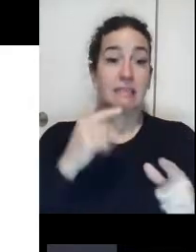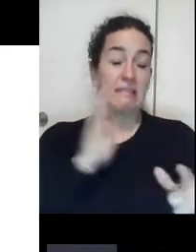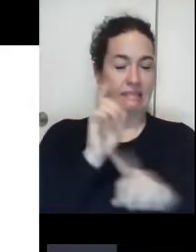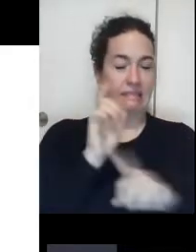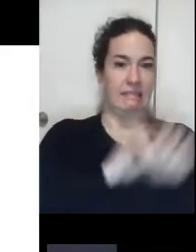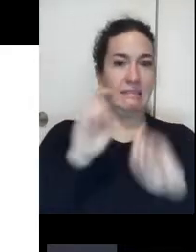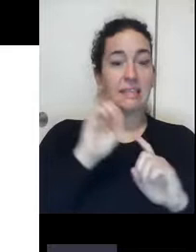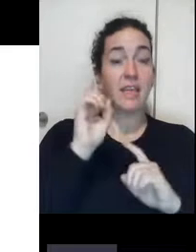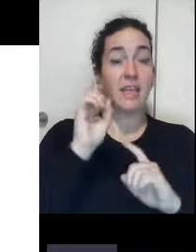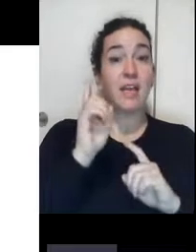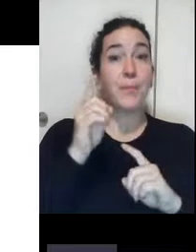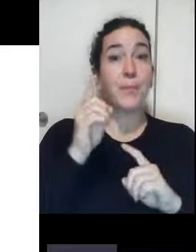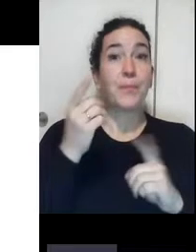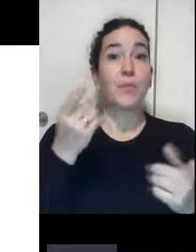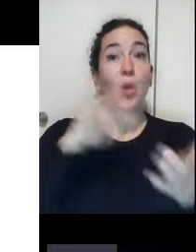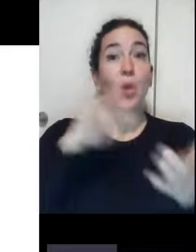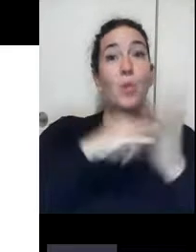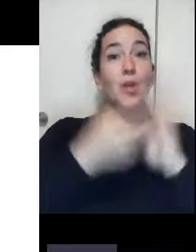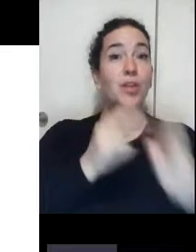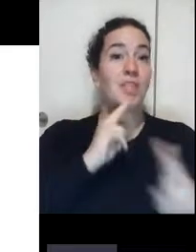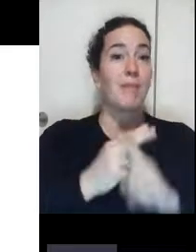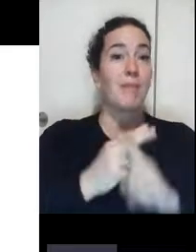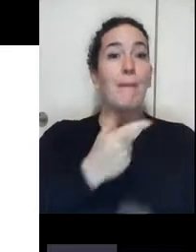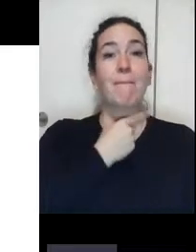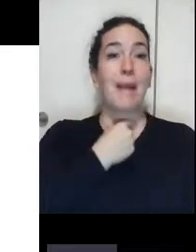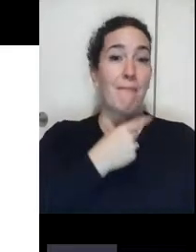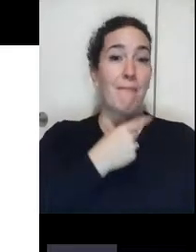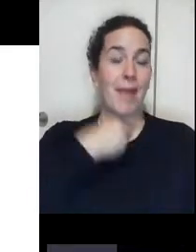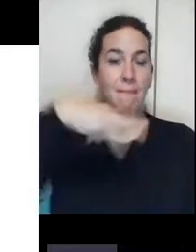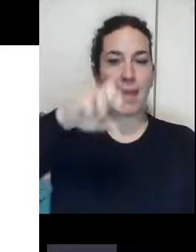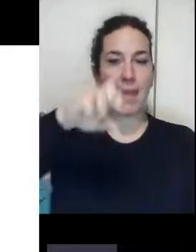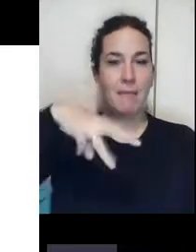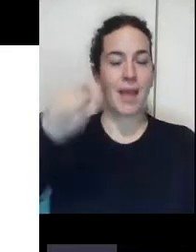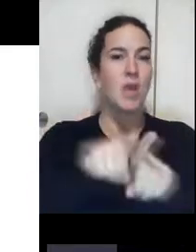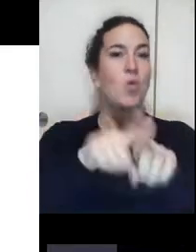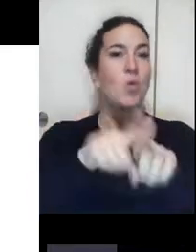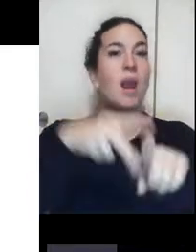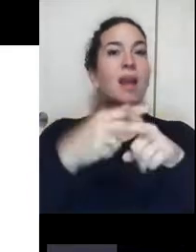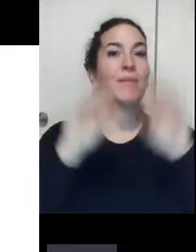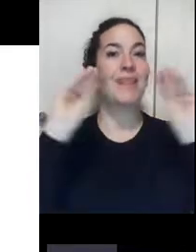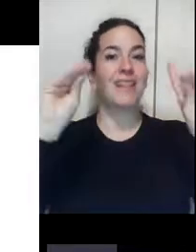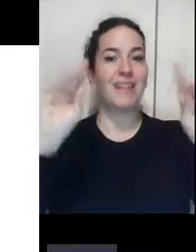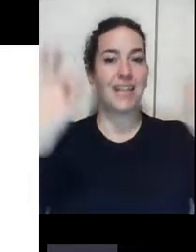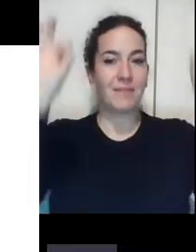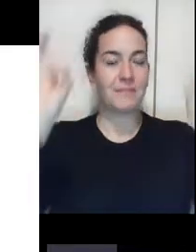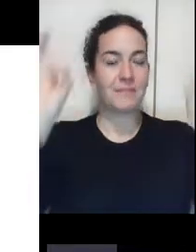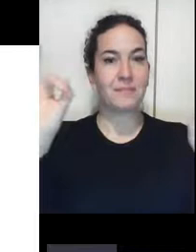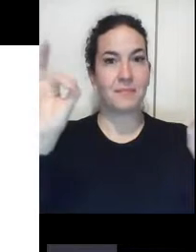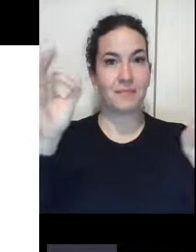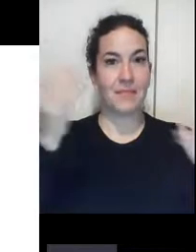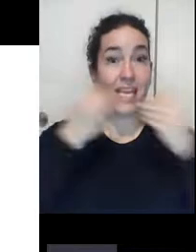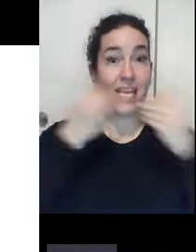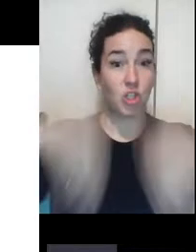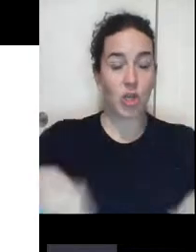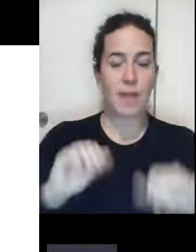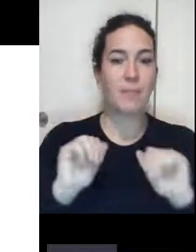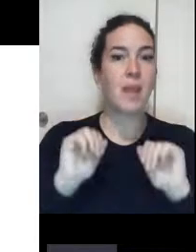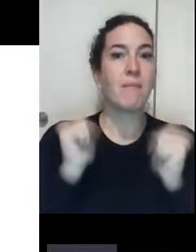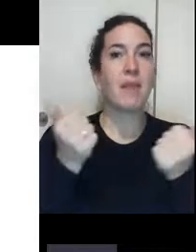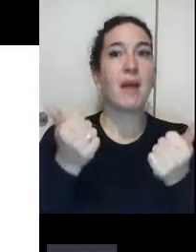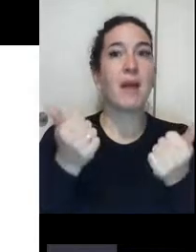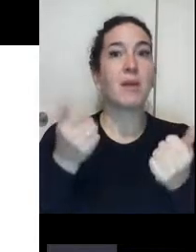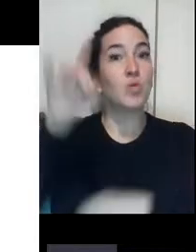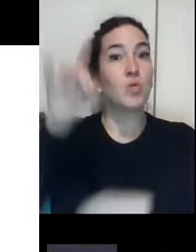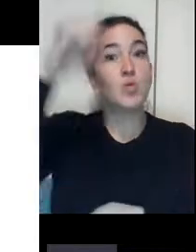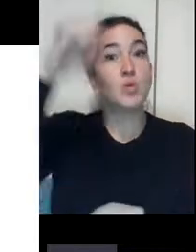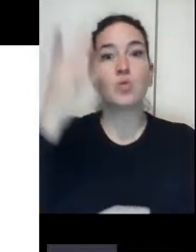la idea de nuestro proyecto titulado El meme como herramienta didáctica en historia parte principalmente del profesor Javier